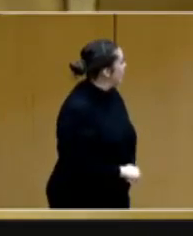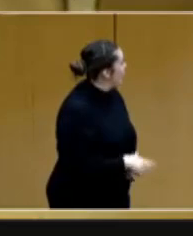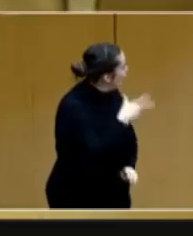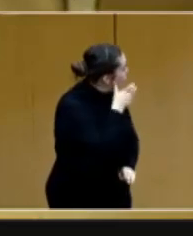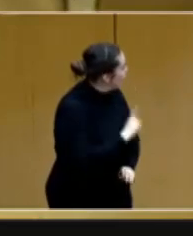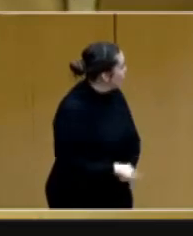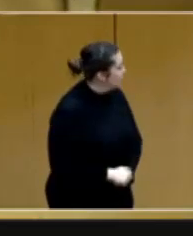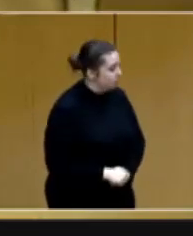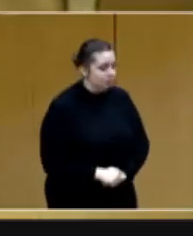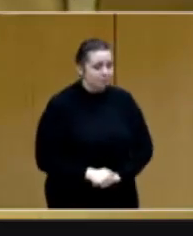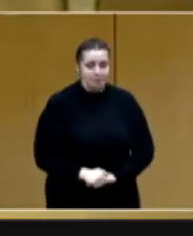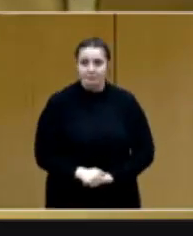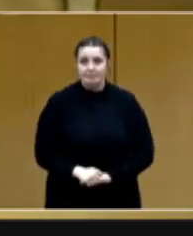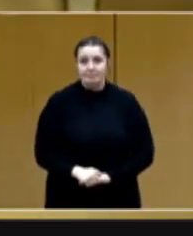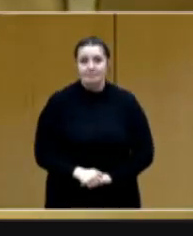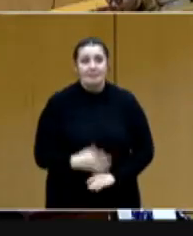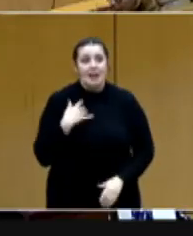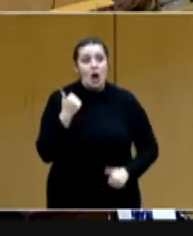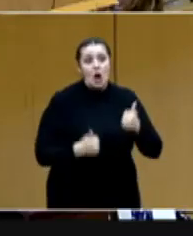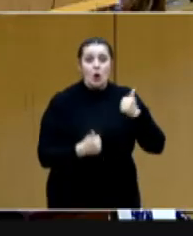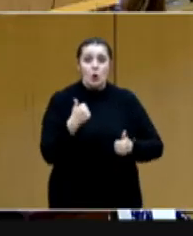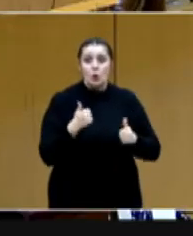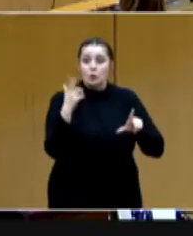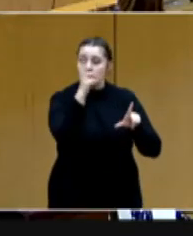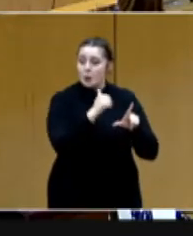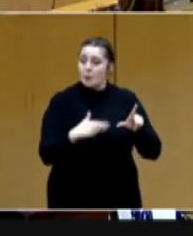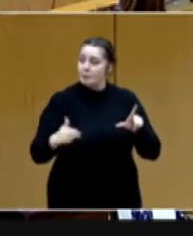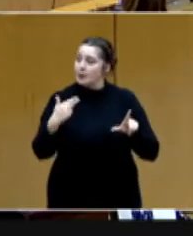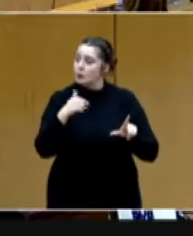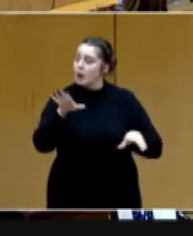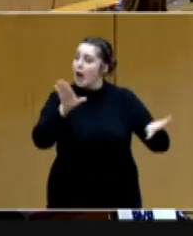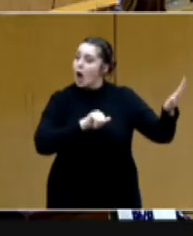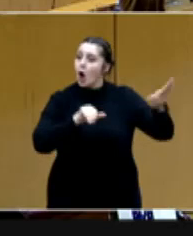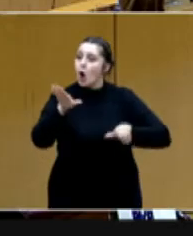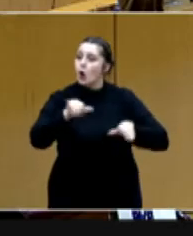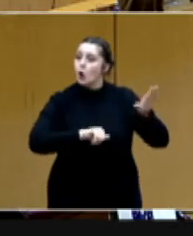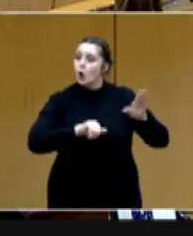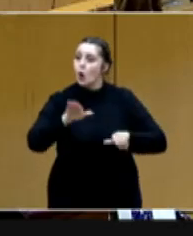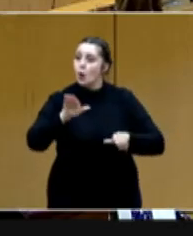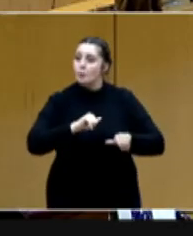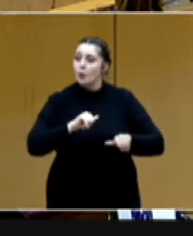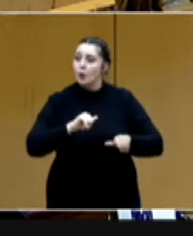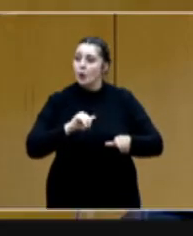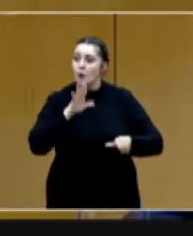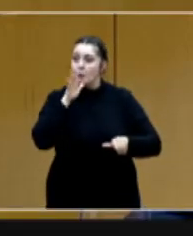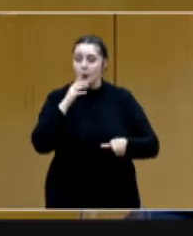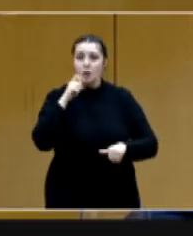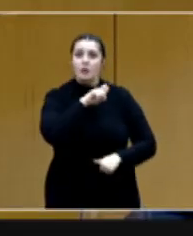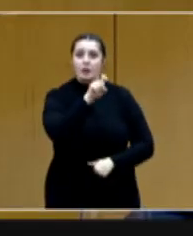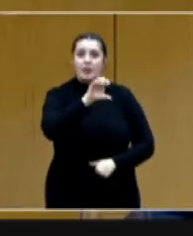este concurso de pintura se convocó en los 20 años de la fundación equitas